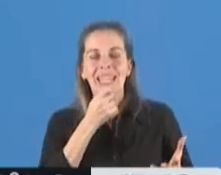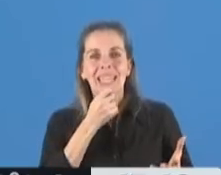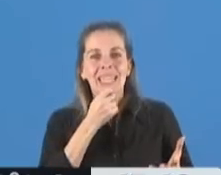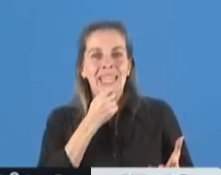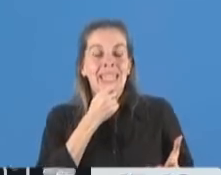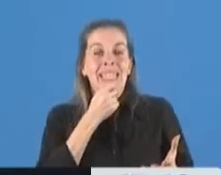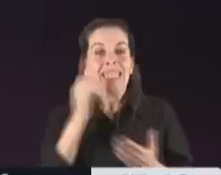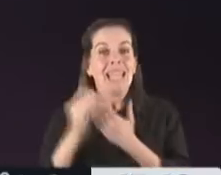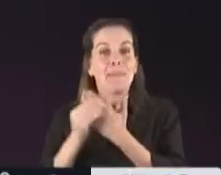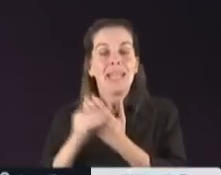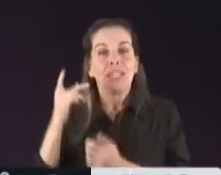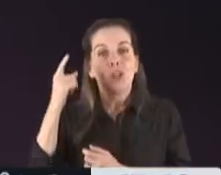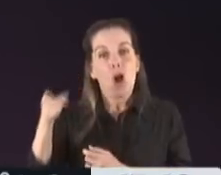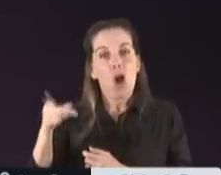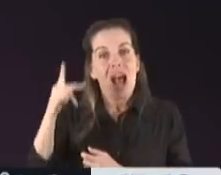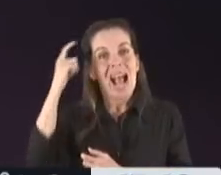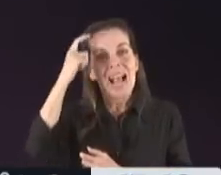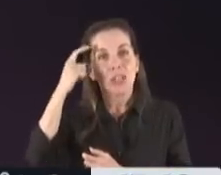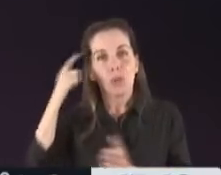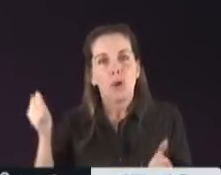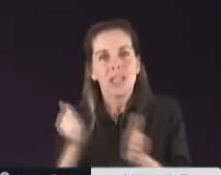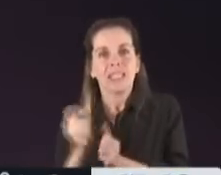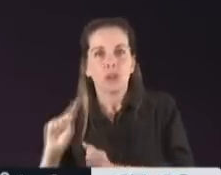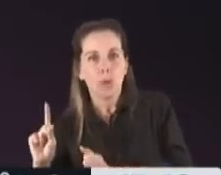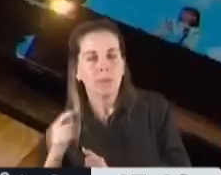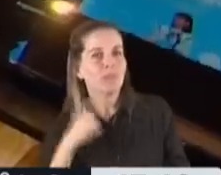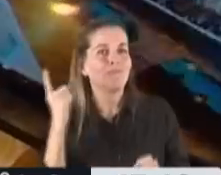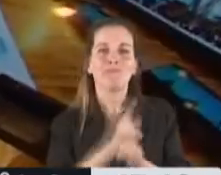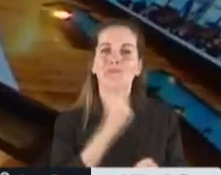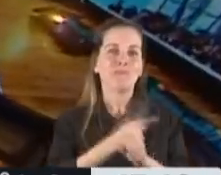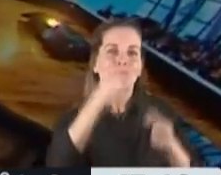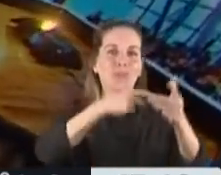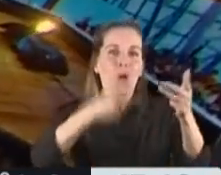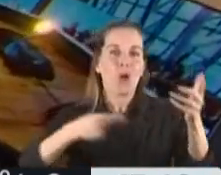Gabriel Catopodis no hubiera sido el ministro de Obras.